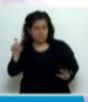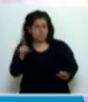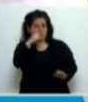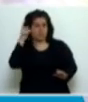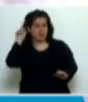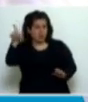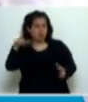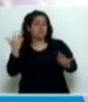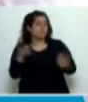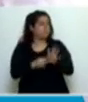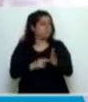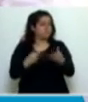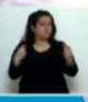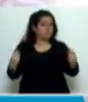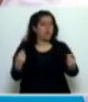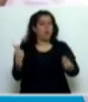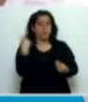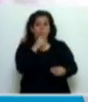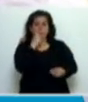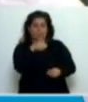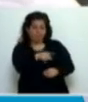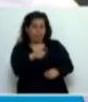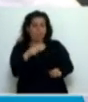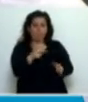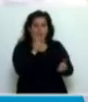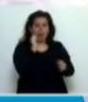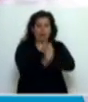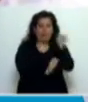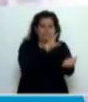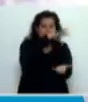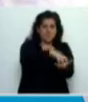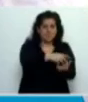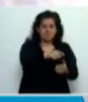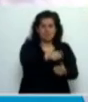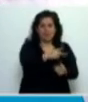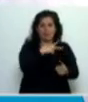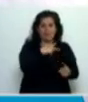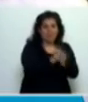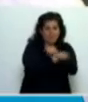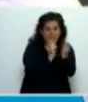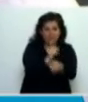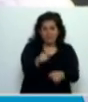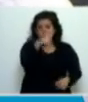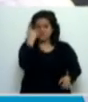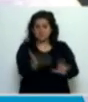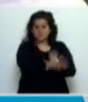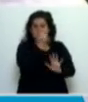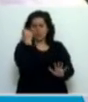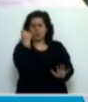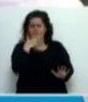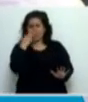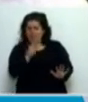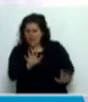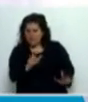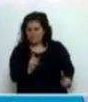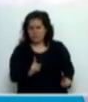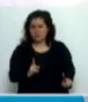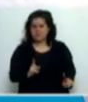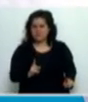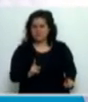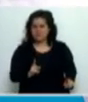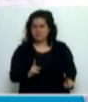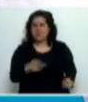lo cual quiere decir que la supuesta estatización o privatización realmente no es así, no es cierta, y